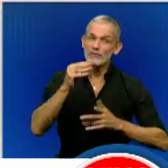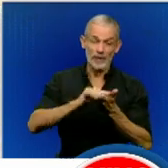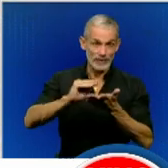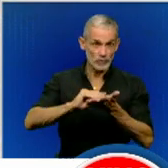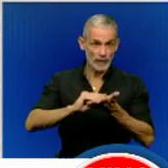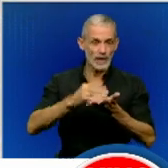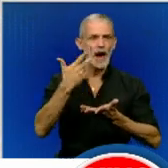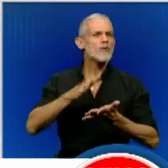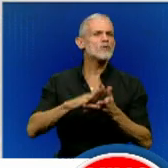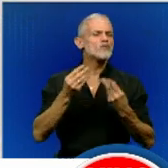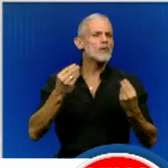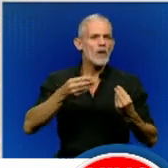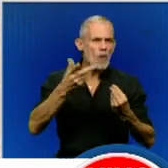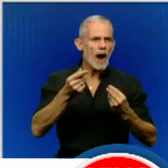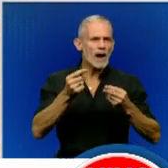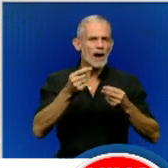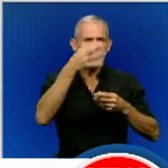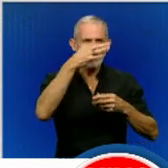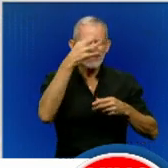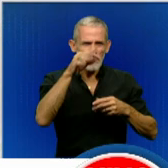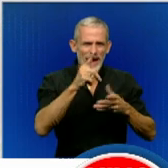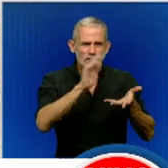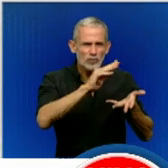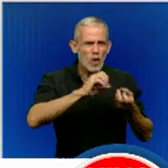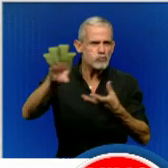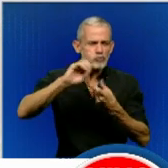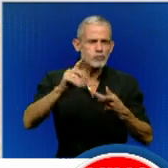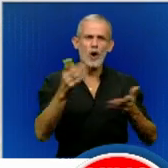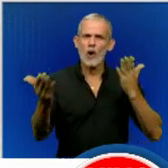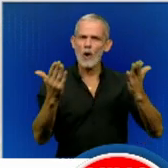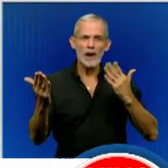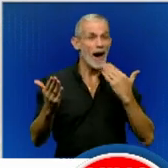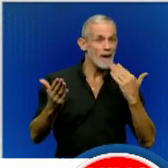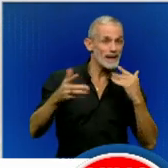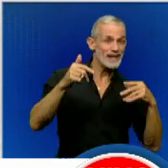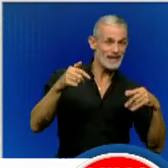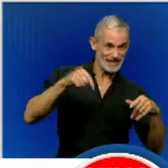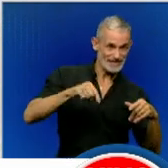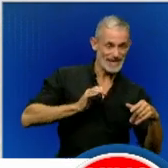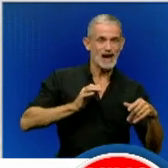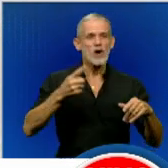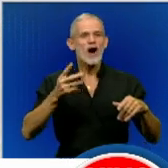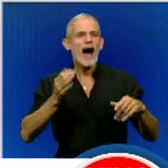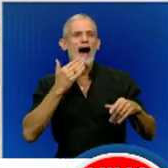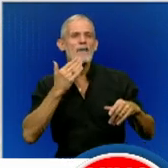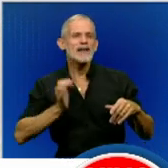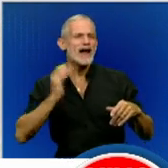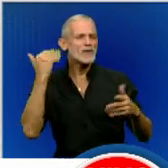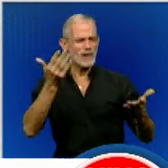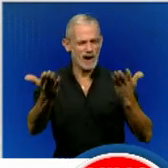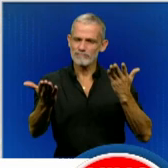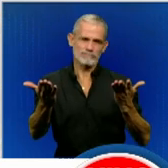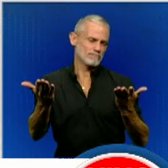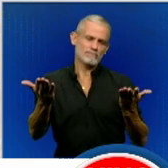el caso de los despachos de cemento comparados comparando abril de este año contra bien el 2020 creo que hay que ser serios y